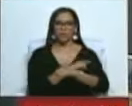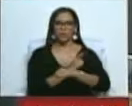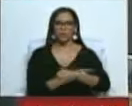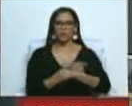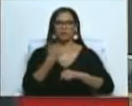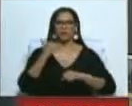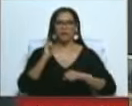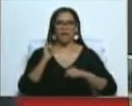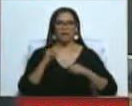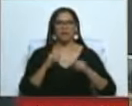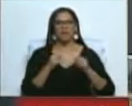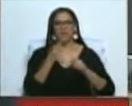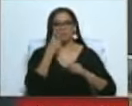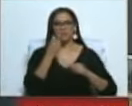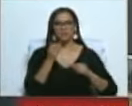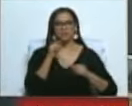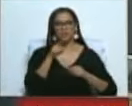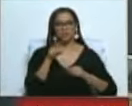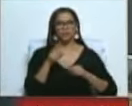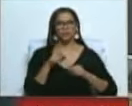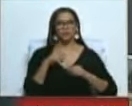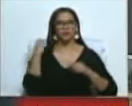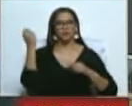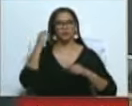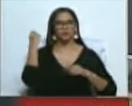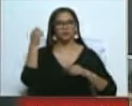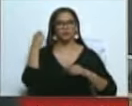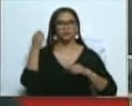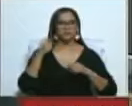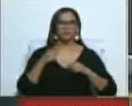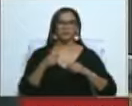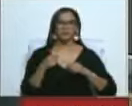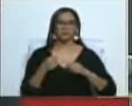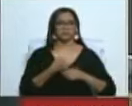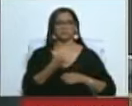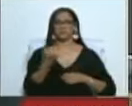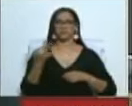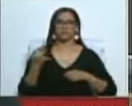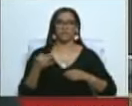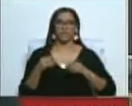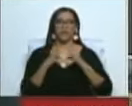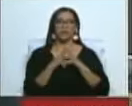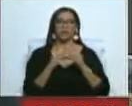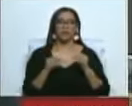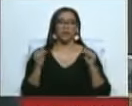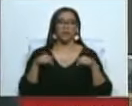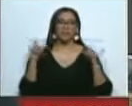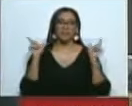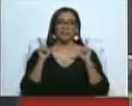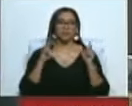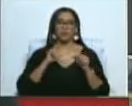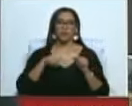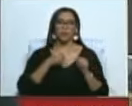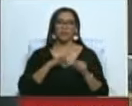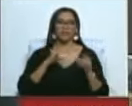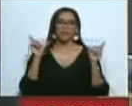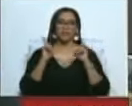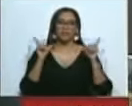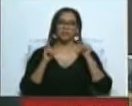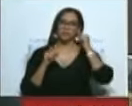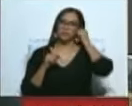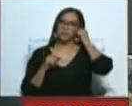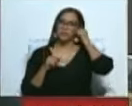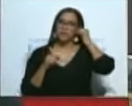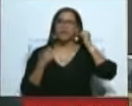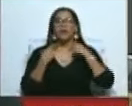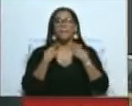esa visita suya a San Fernando, al estado Apure? Una cantidad enorme. Todo va a quedar en televisión, no puede quedar en la televisión. Correcto. Sería una